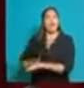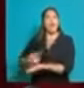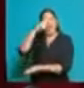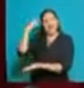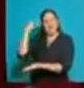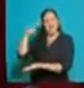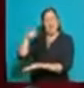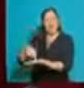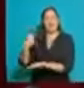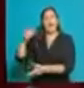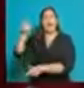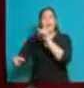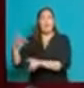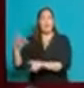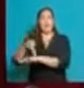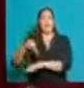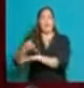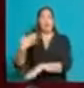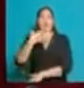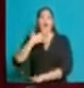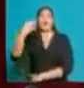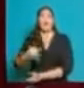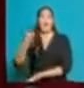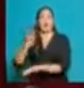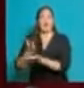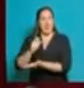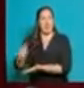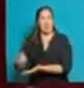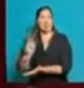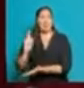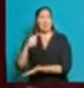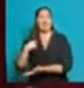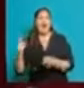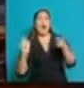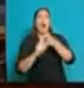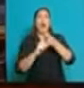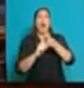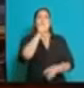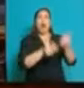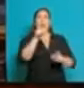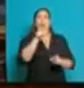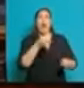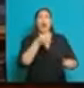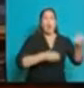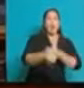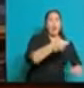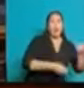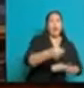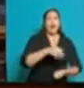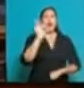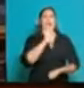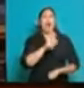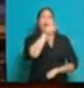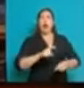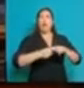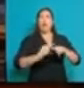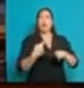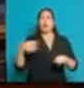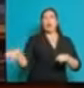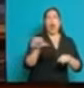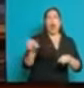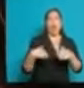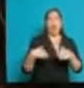hacer cumplir sus derechos y no se es sometido al puntero o al narcotraficante. Se cambia en serio cuando la ambulancia